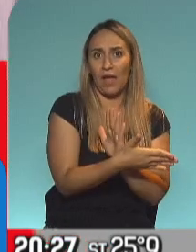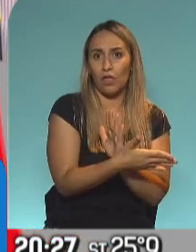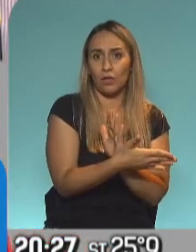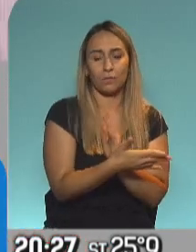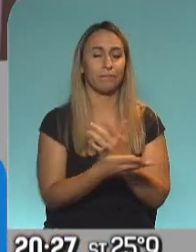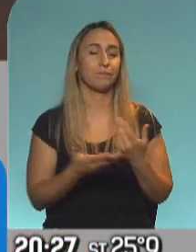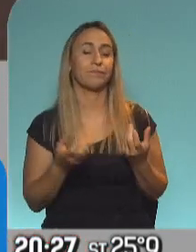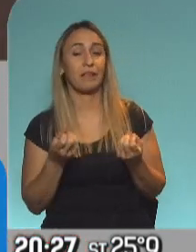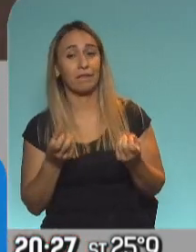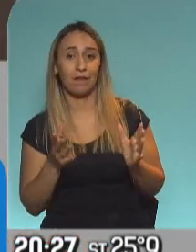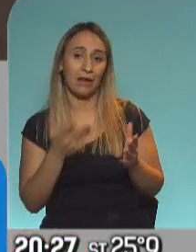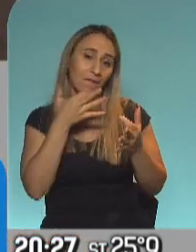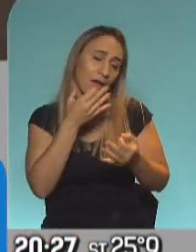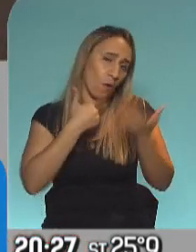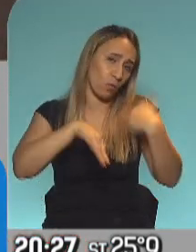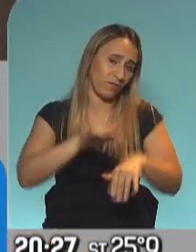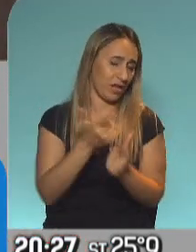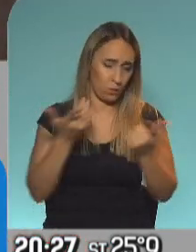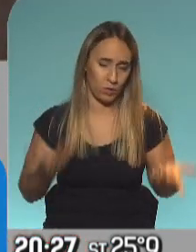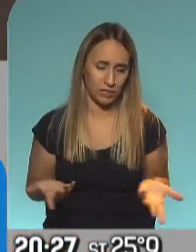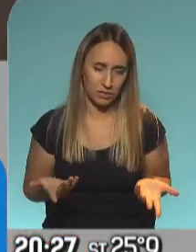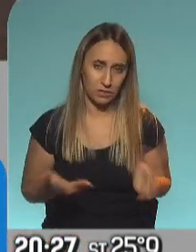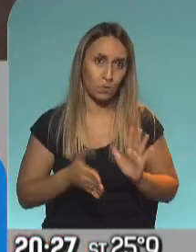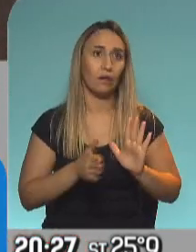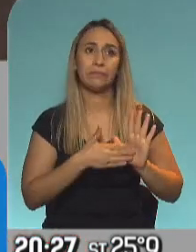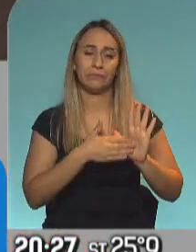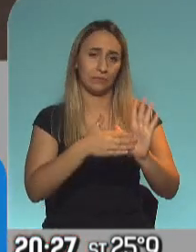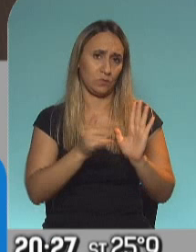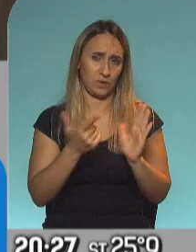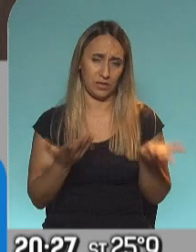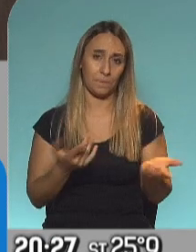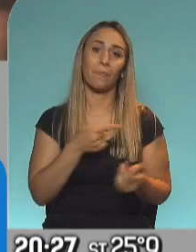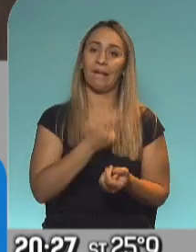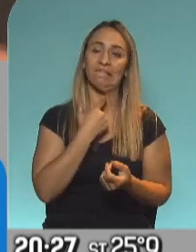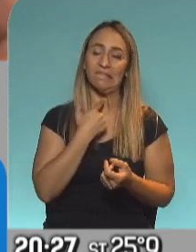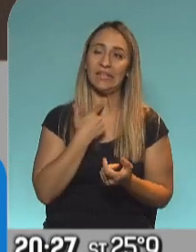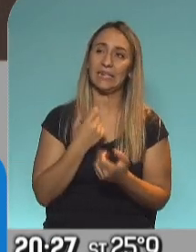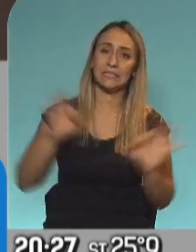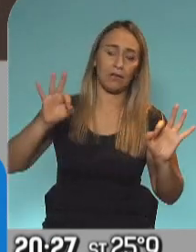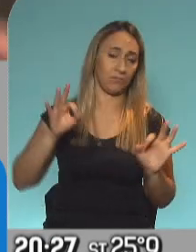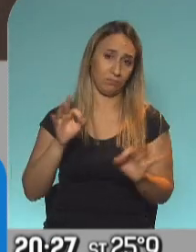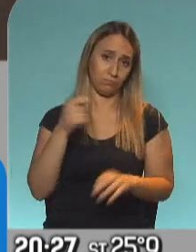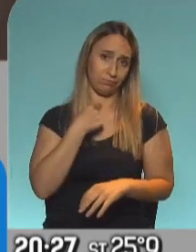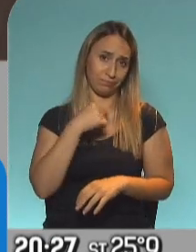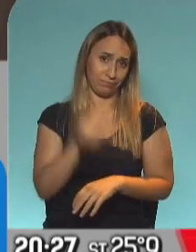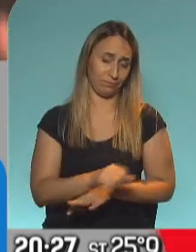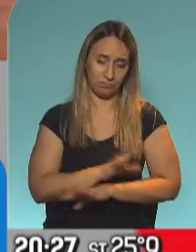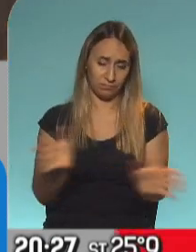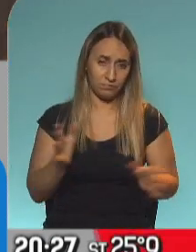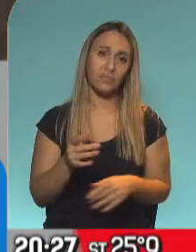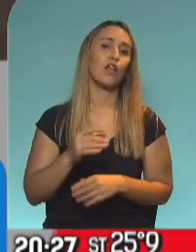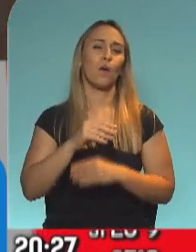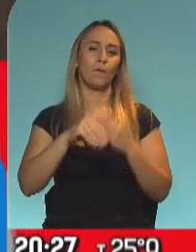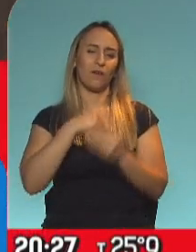Bueno, está bien, no es justificante. Lo que él buscó es lograr la impunidad, no la logró. Fue ayudada por su familia, por su padre también,